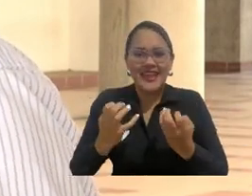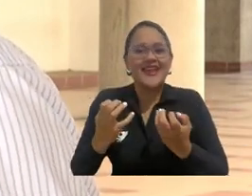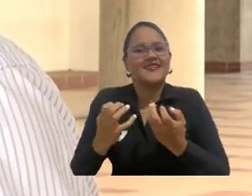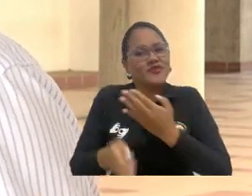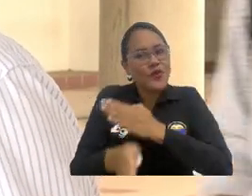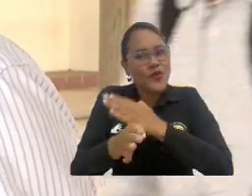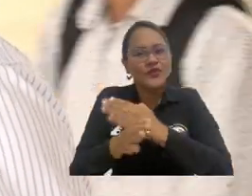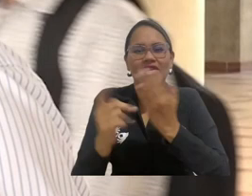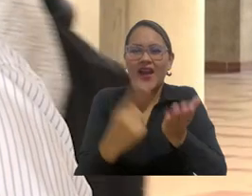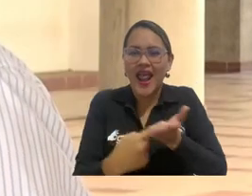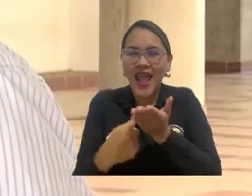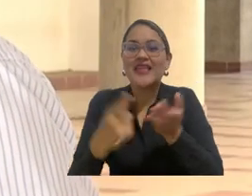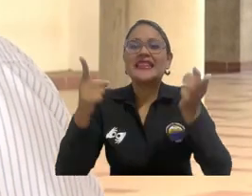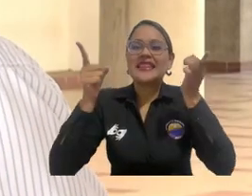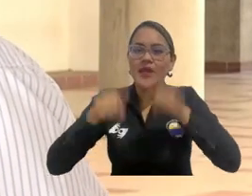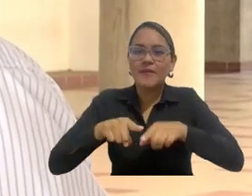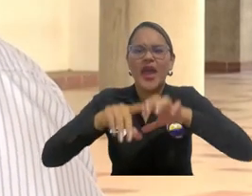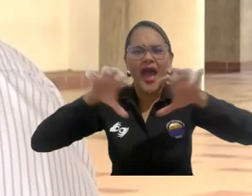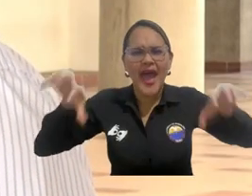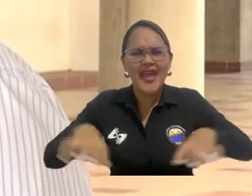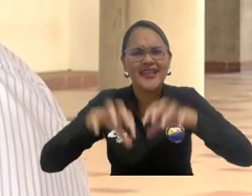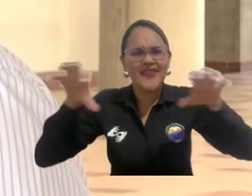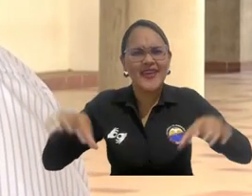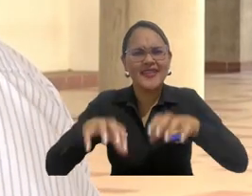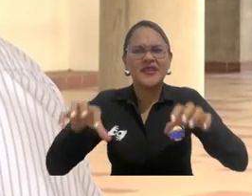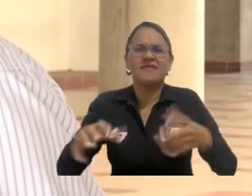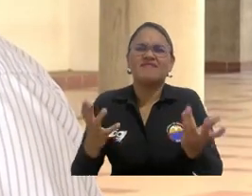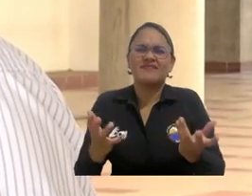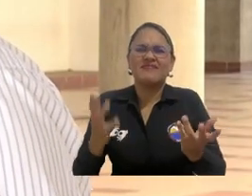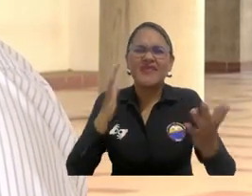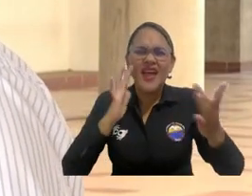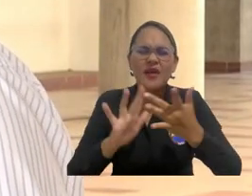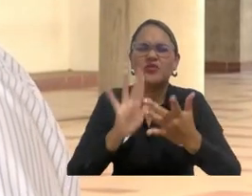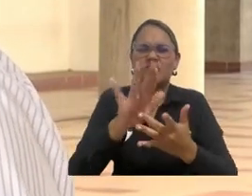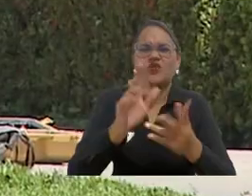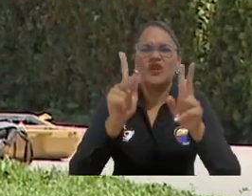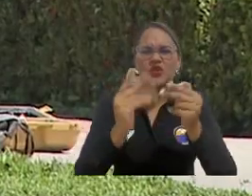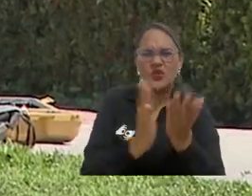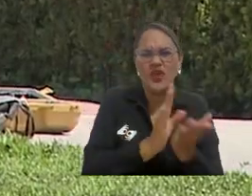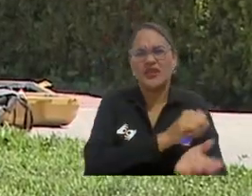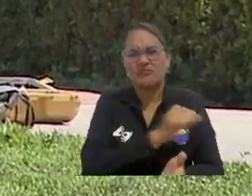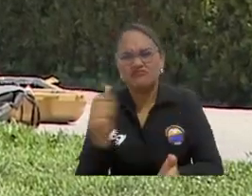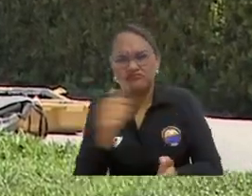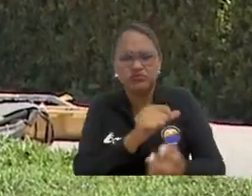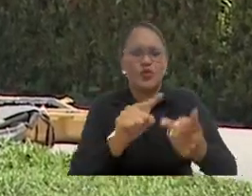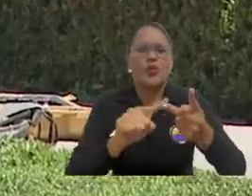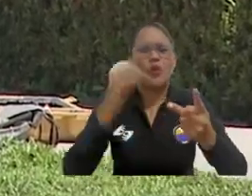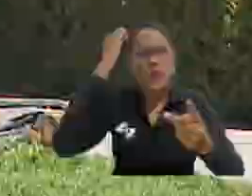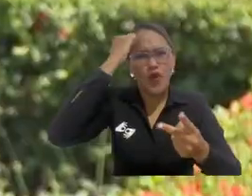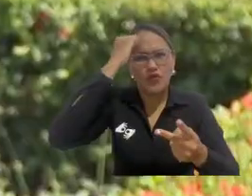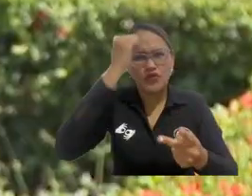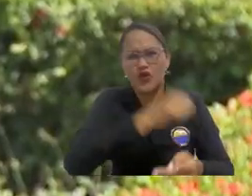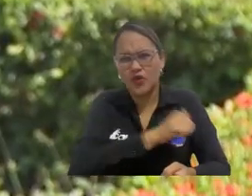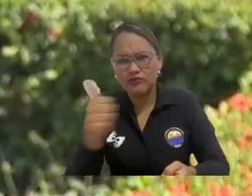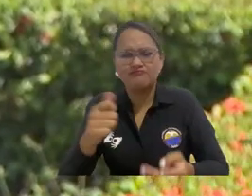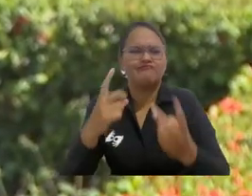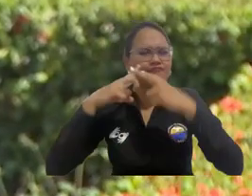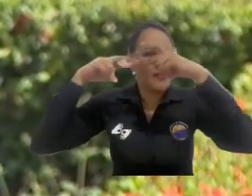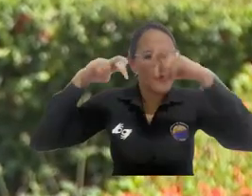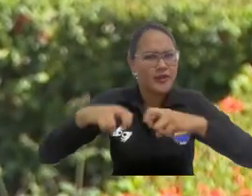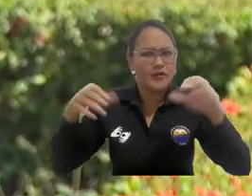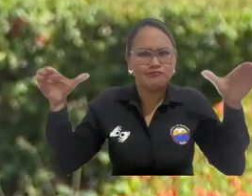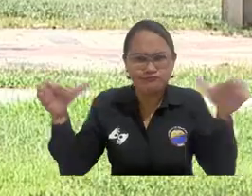queremos nosotros impulsar algunas actividades muy particulares de movilidad de estudiantes, movilidad de